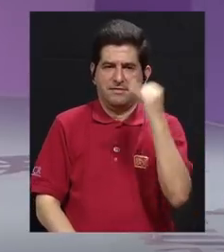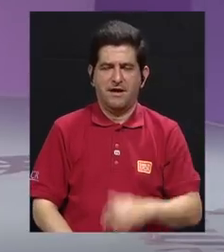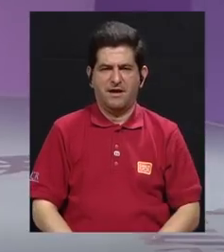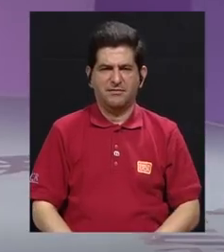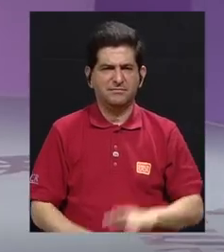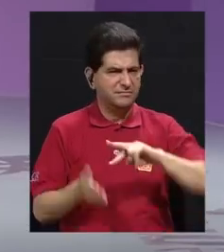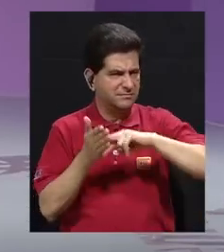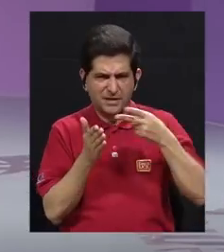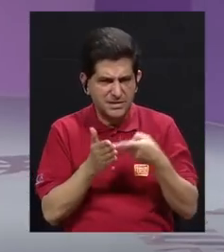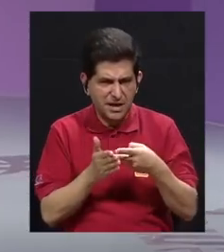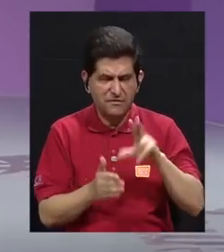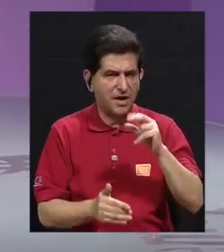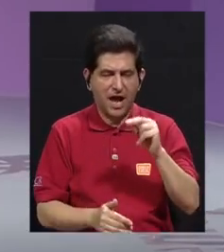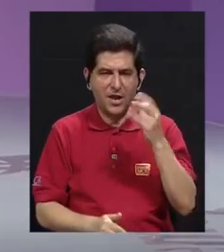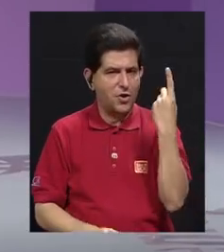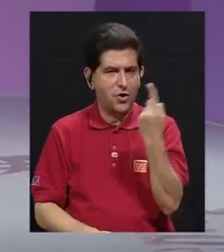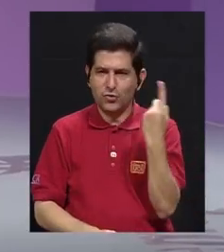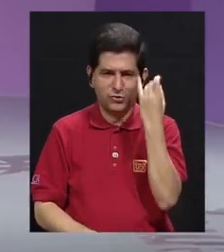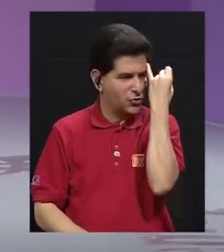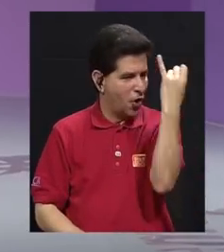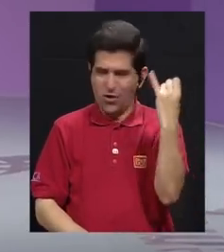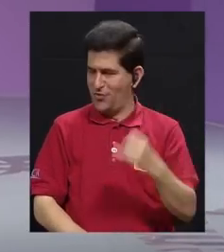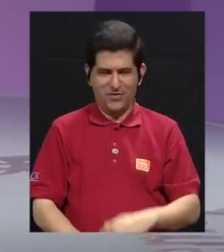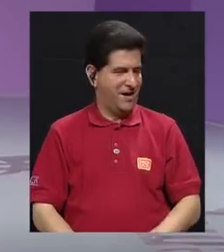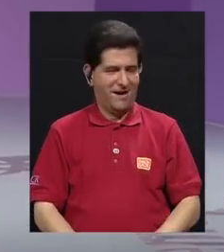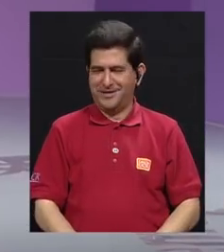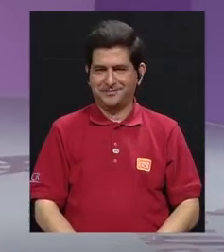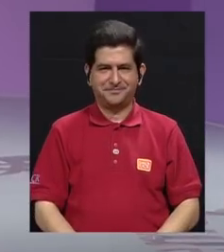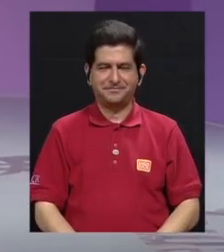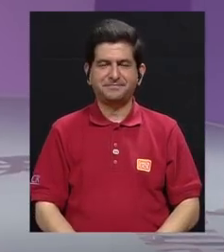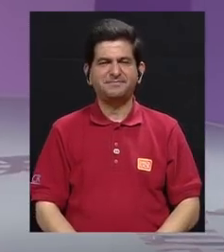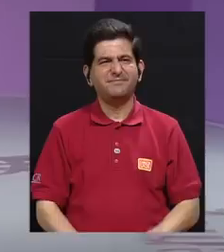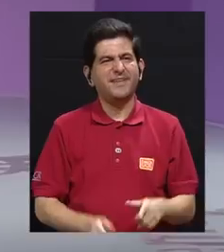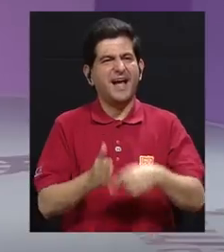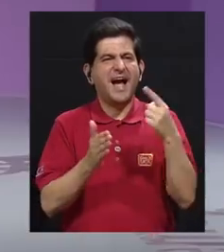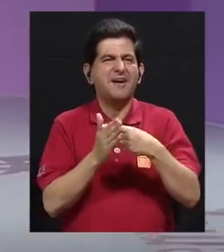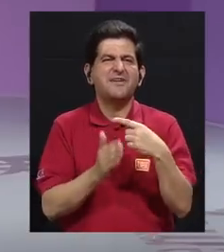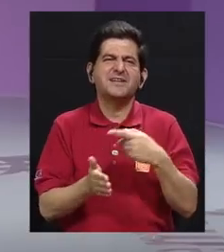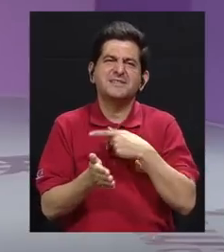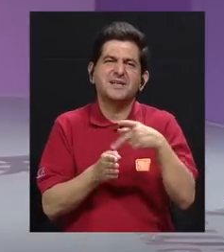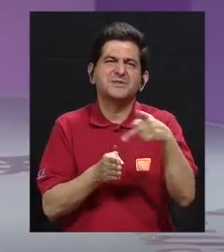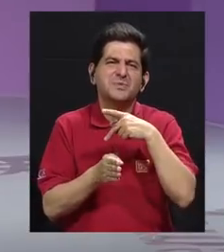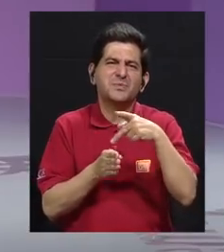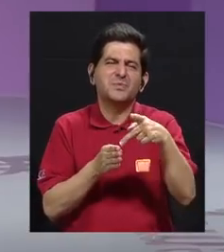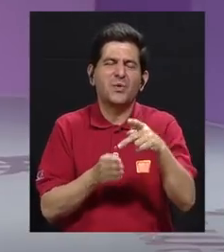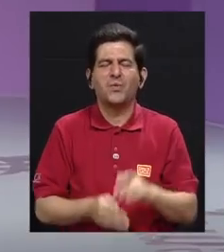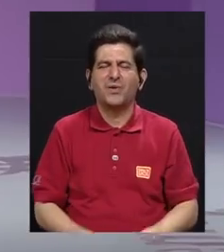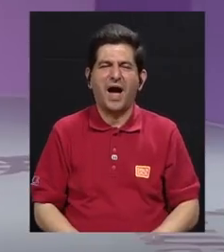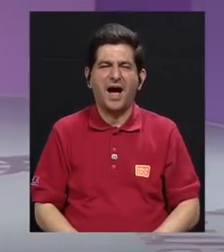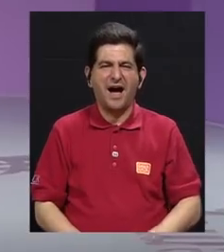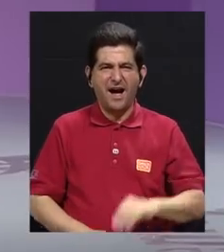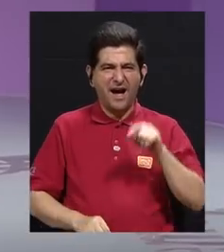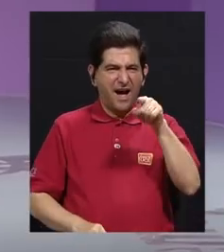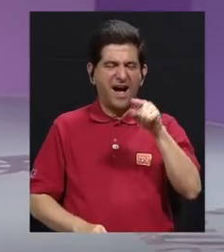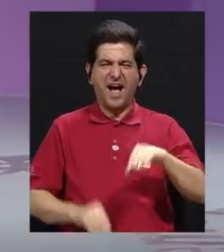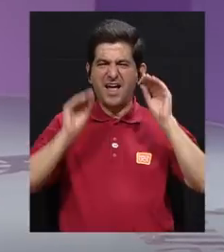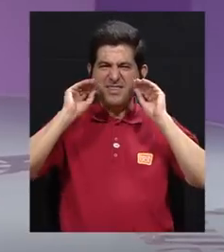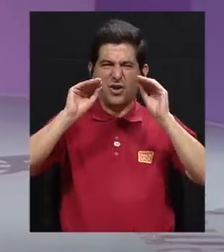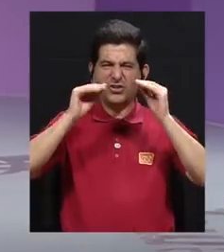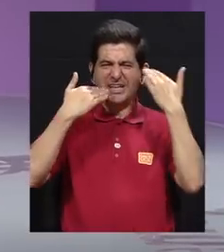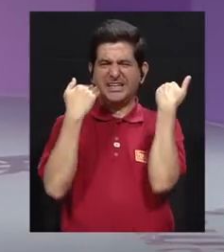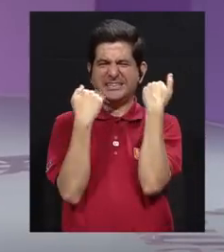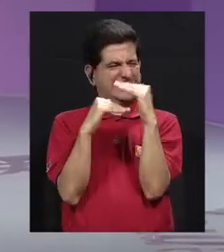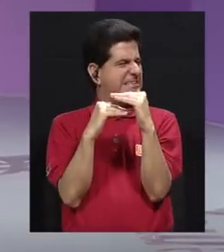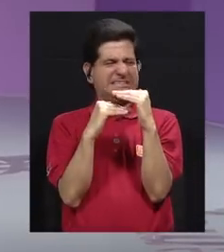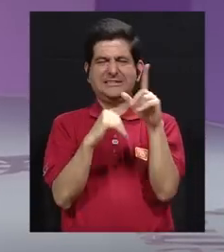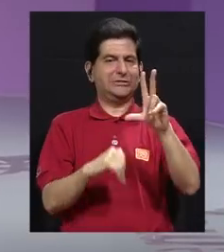partir de afinidades. Y afinidades que no son ideológicas, porque es, digamos, la afinidad puramente doctrinaria